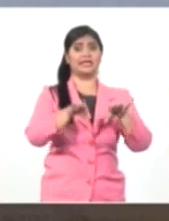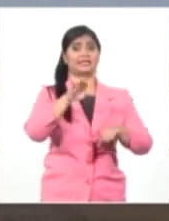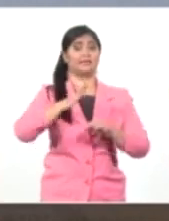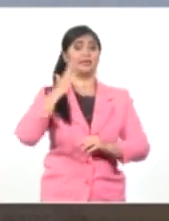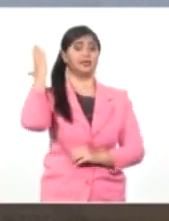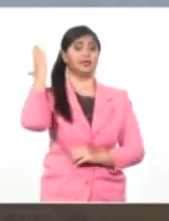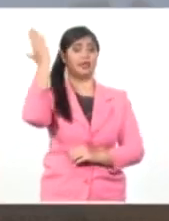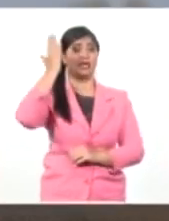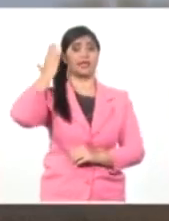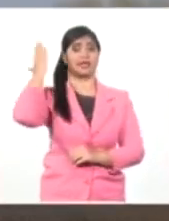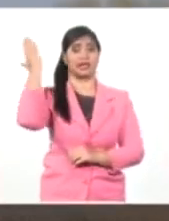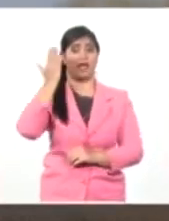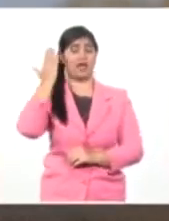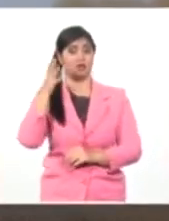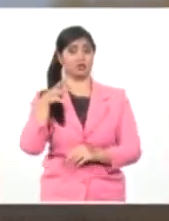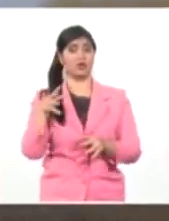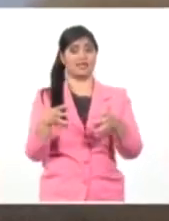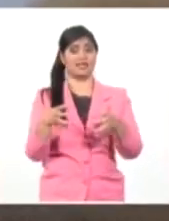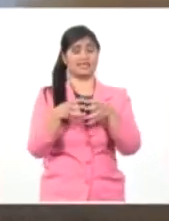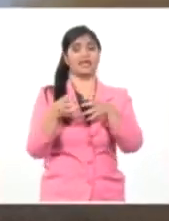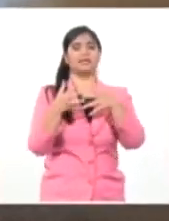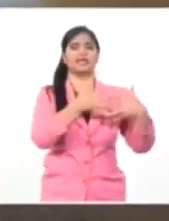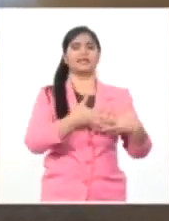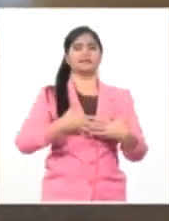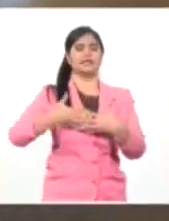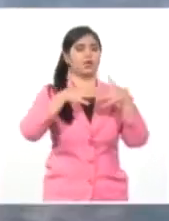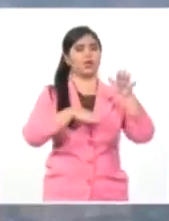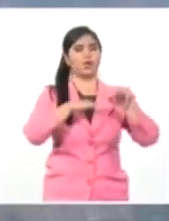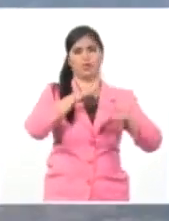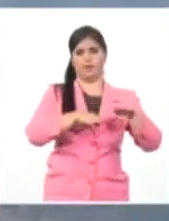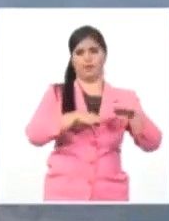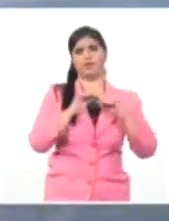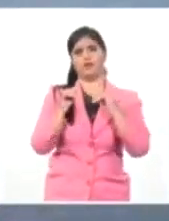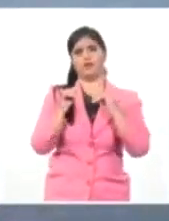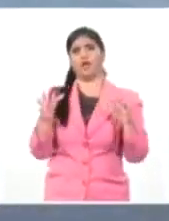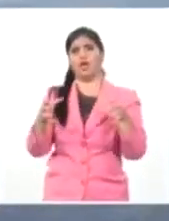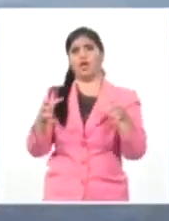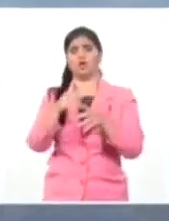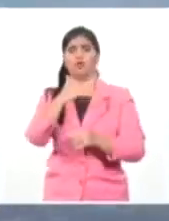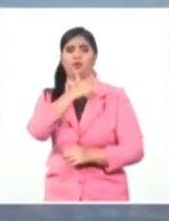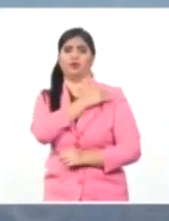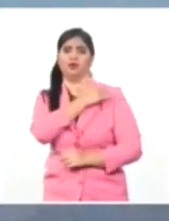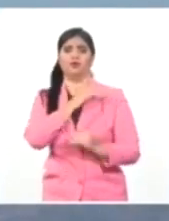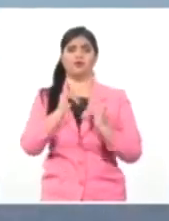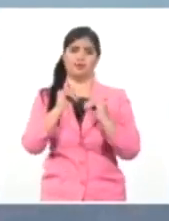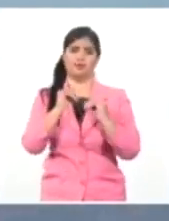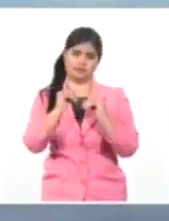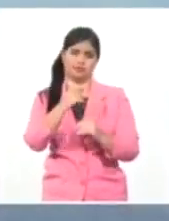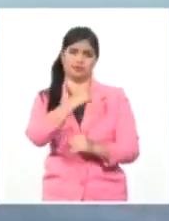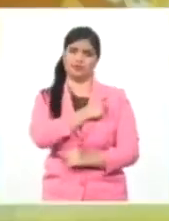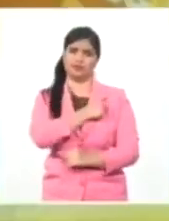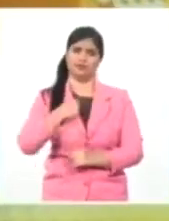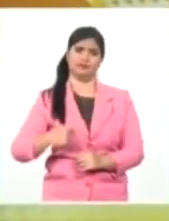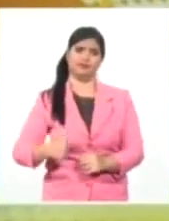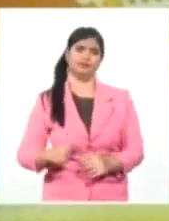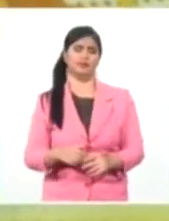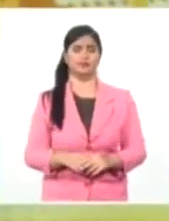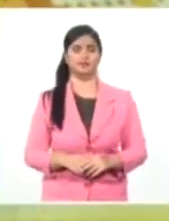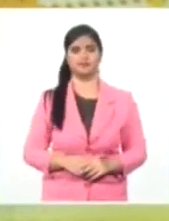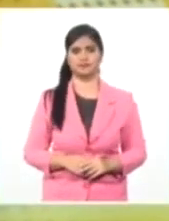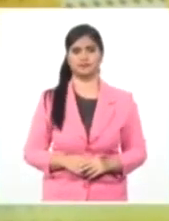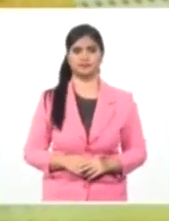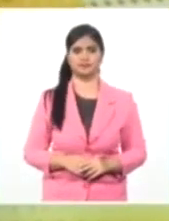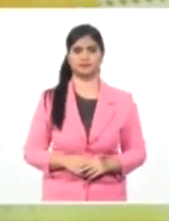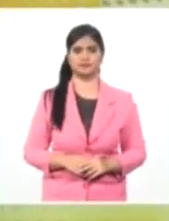de la acción de las tropas estadounidenses, así afirmó una fuente diplomática de Pyongyang. Y